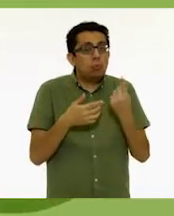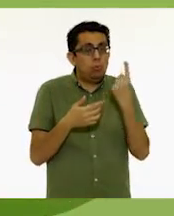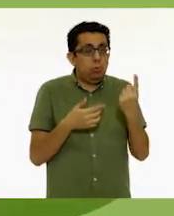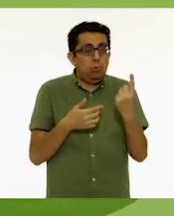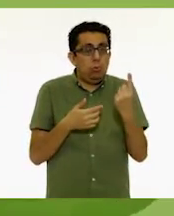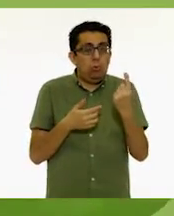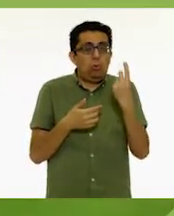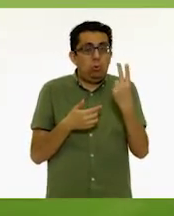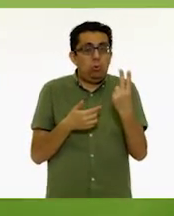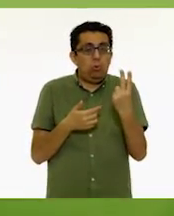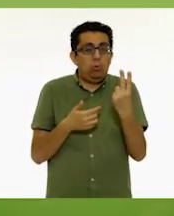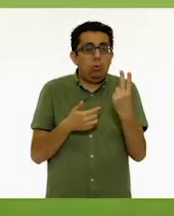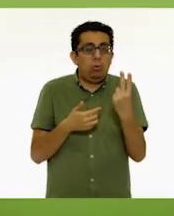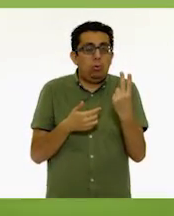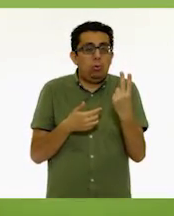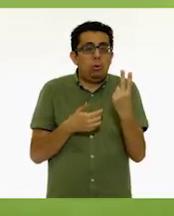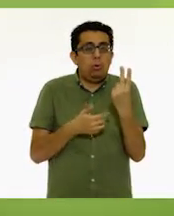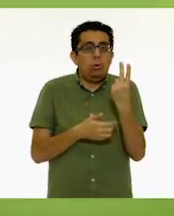Dos.